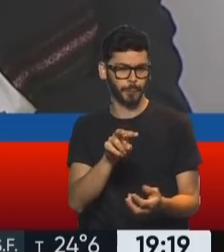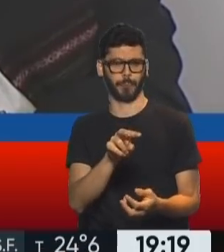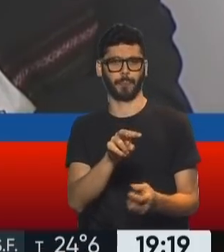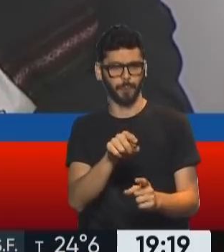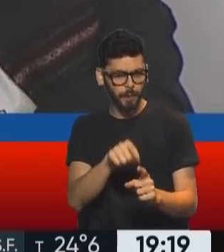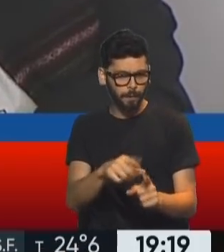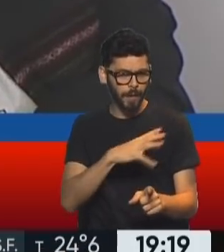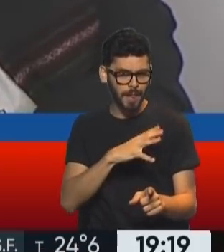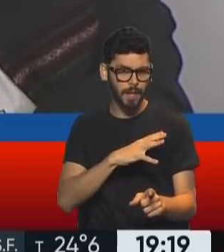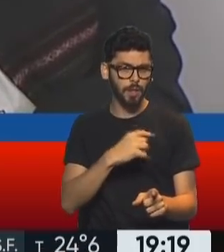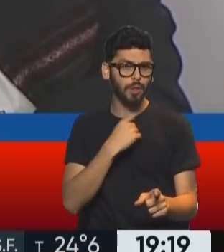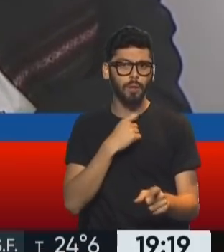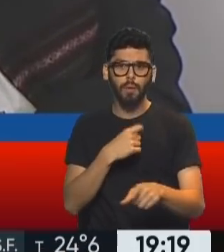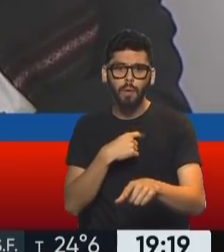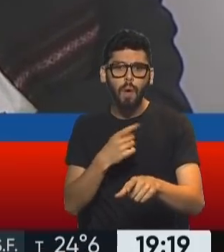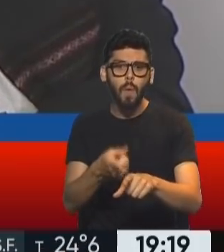del lado del lastimado.